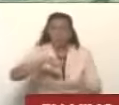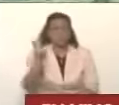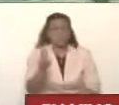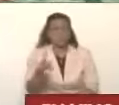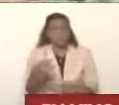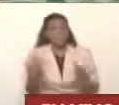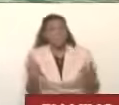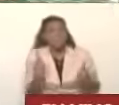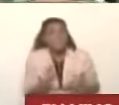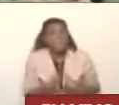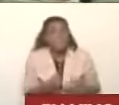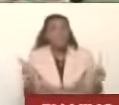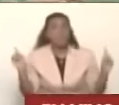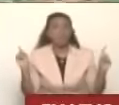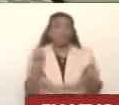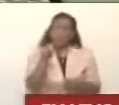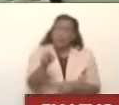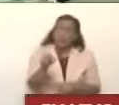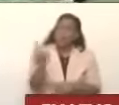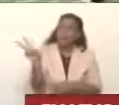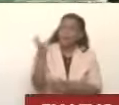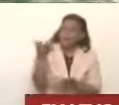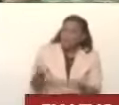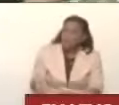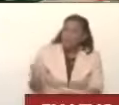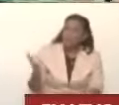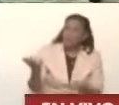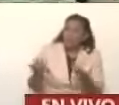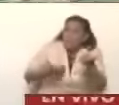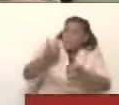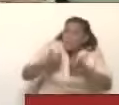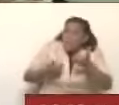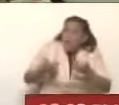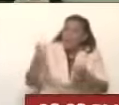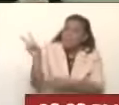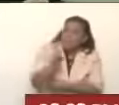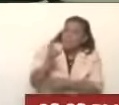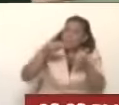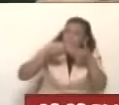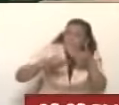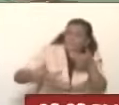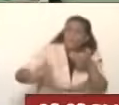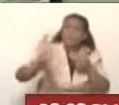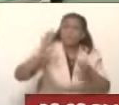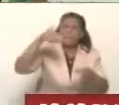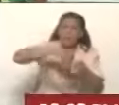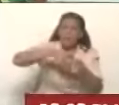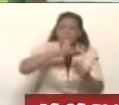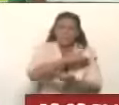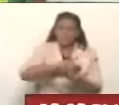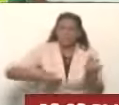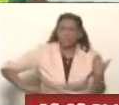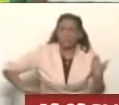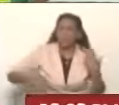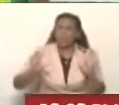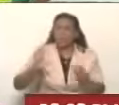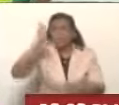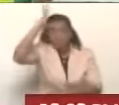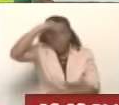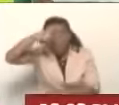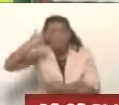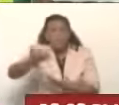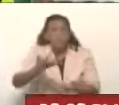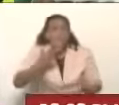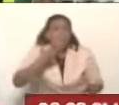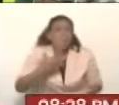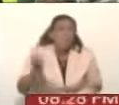Entonces, ¿cómo usted maneja la geopolítica? ¿Cómo se prepara Venezuela para una eventualidad como esta de que Donald Trump regrese